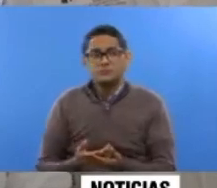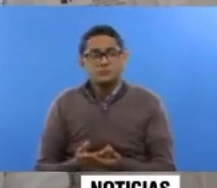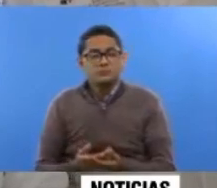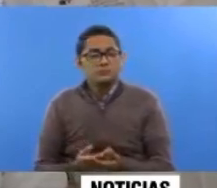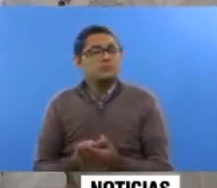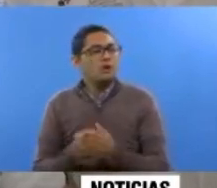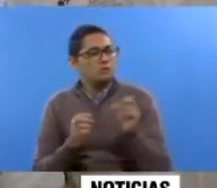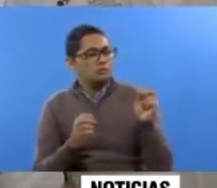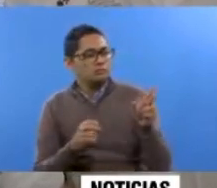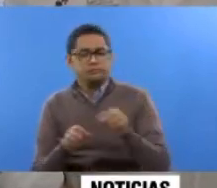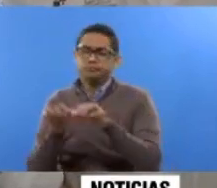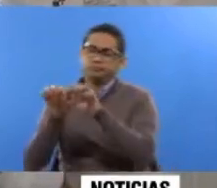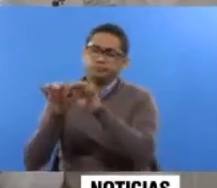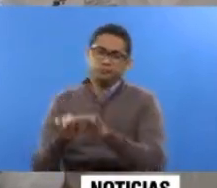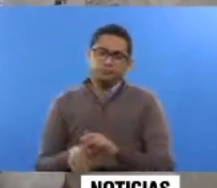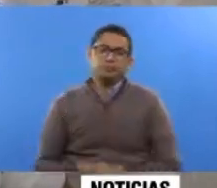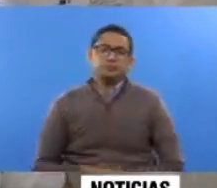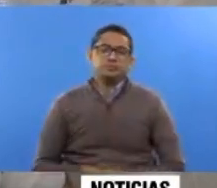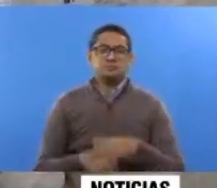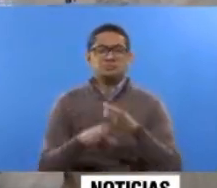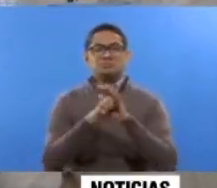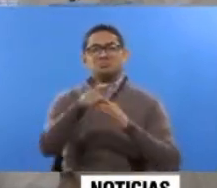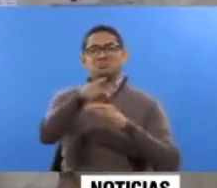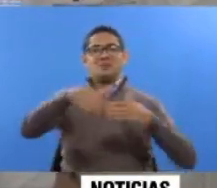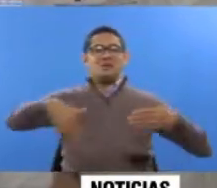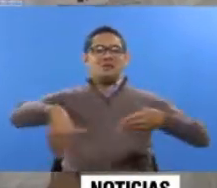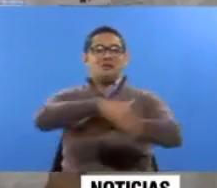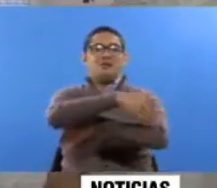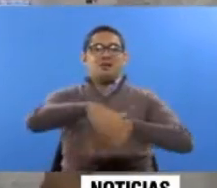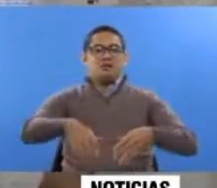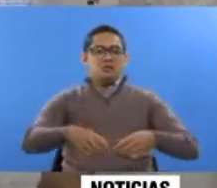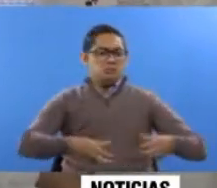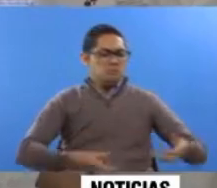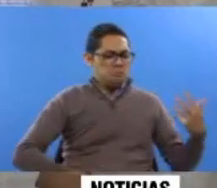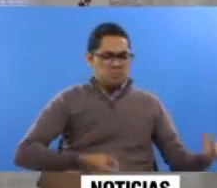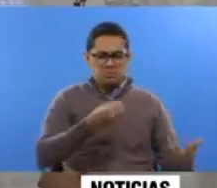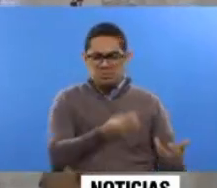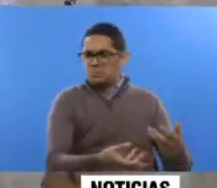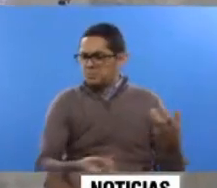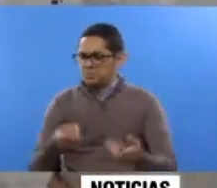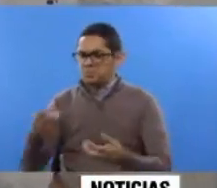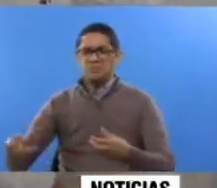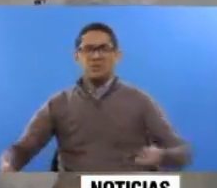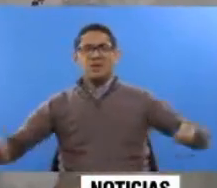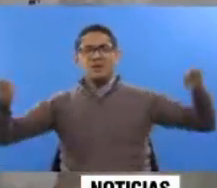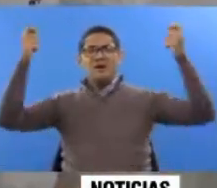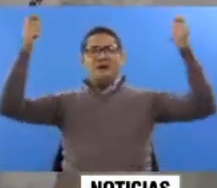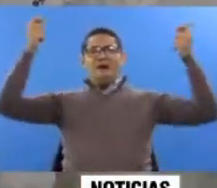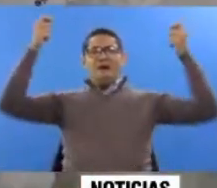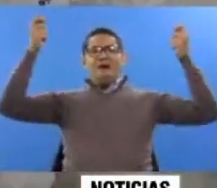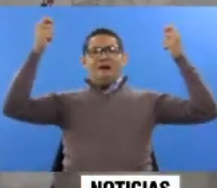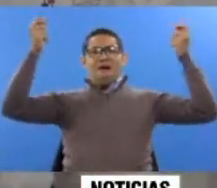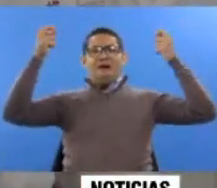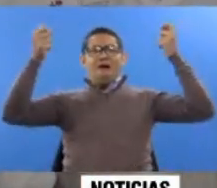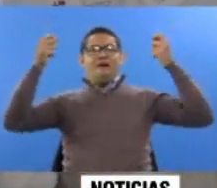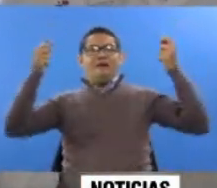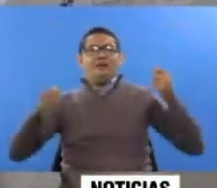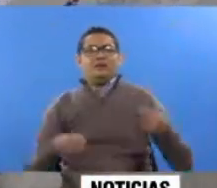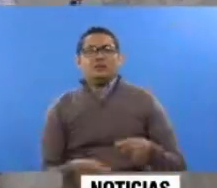El tema, por ejemplo, de cerrar calle en áreas donde ahora mismo el RT sube, no